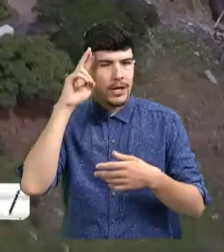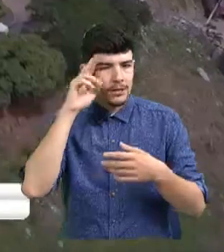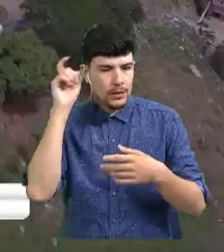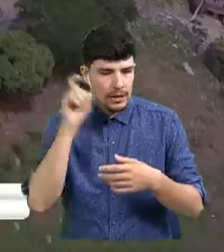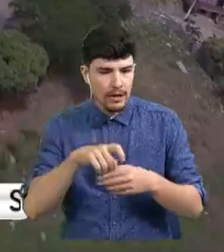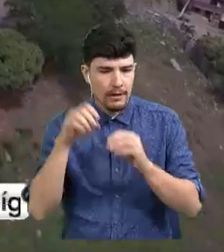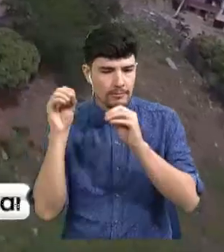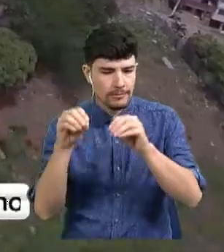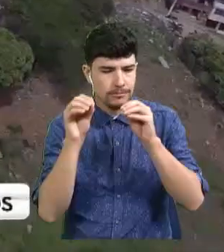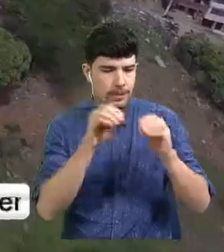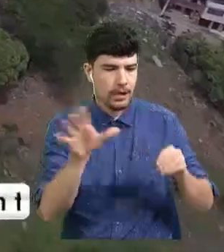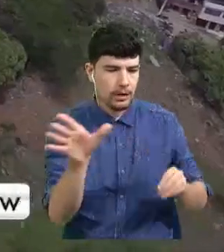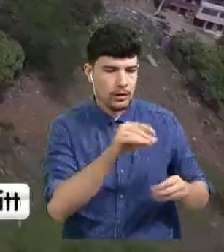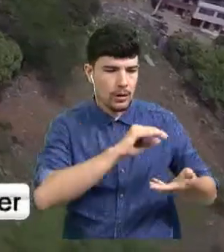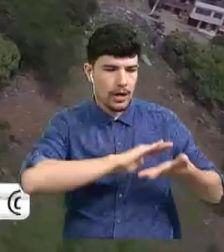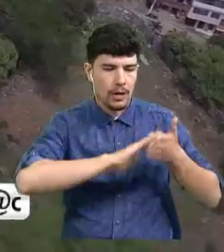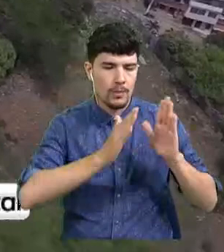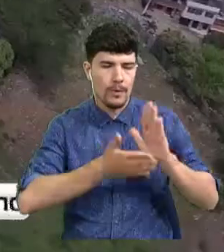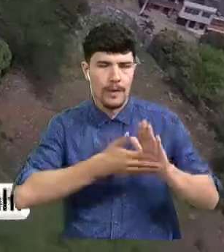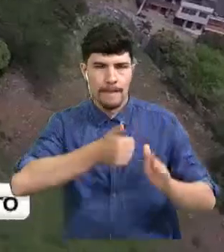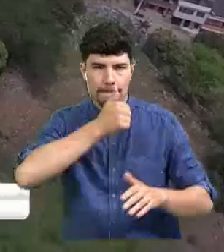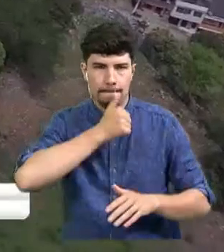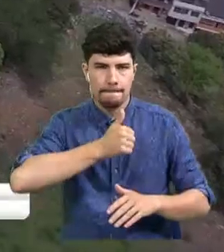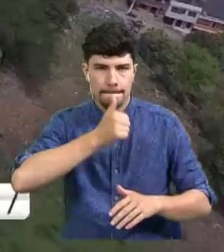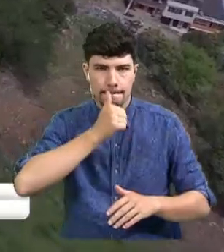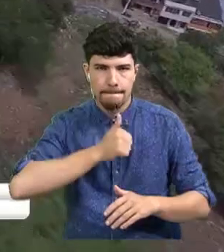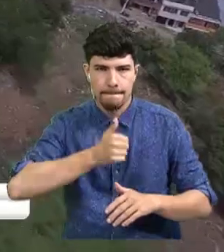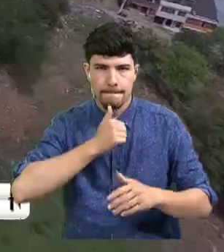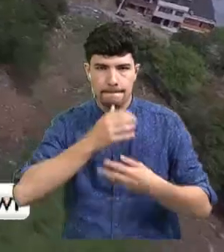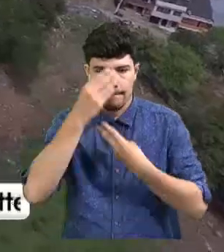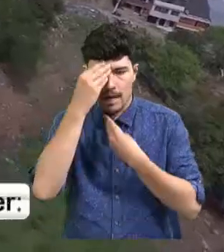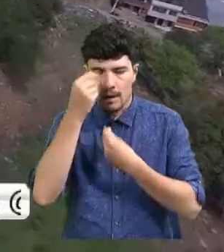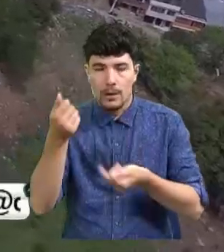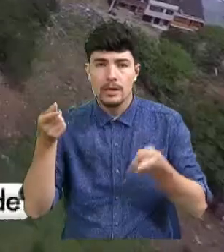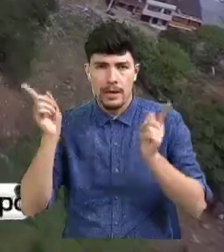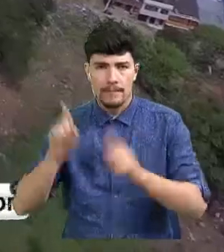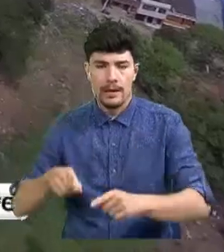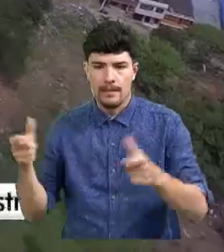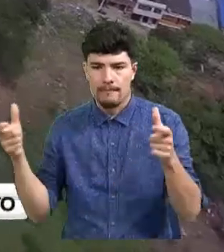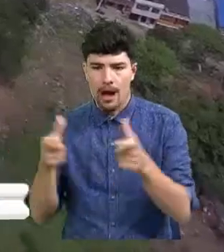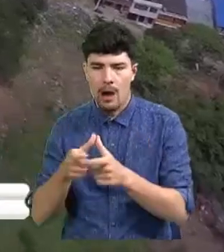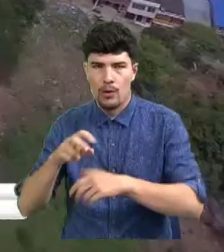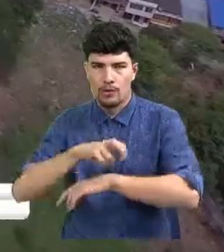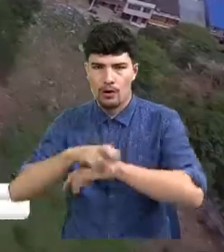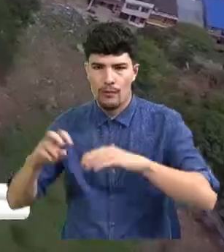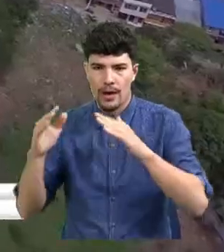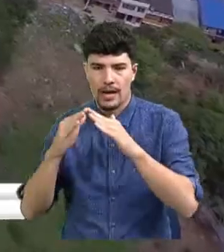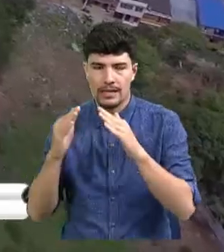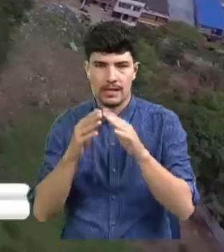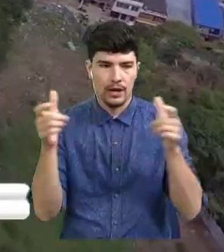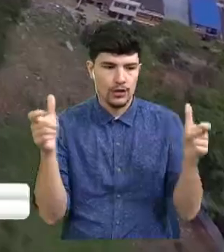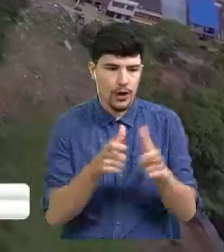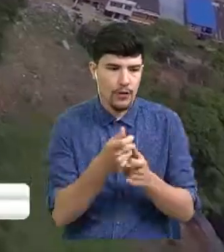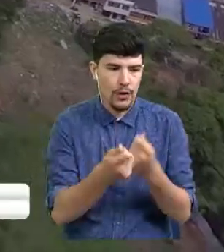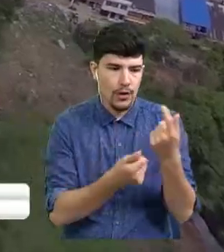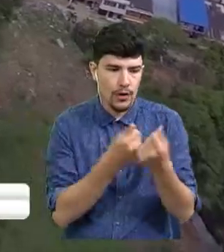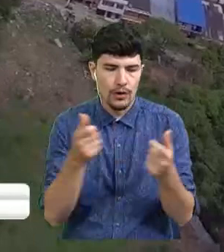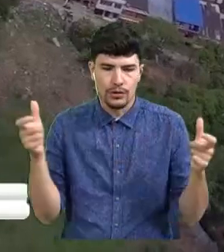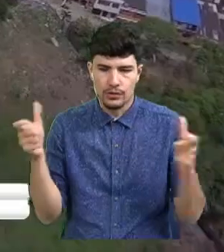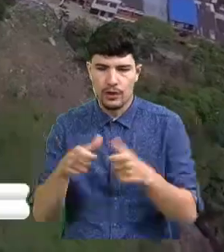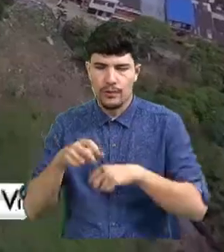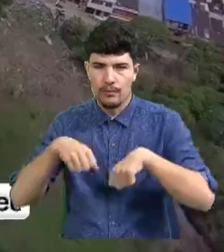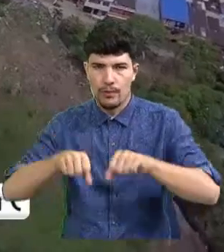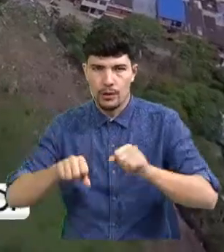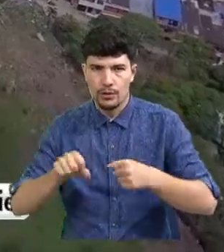tolerancia. Asimismo tenemos reducción en cuanto a hurto a residencias, hurto a comercio y hurto a